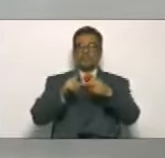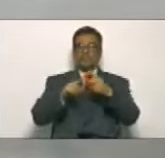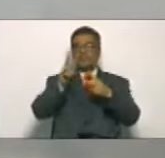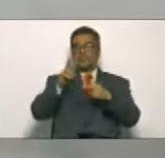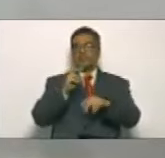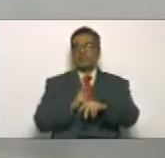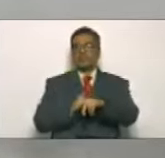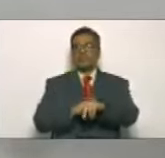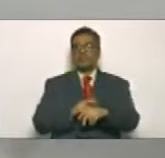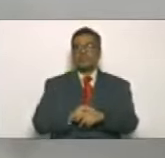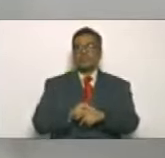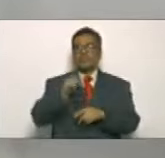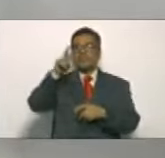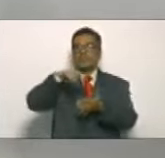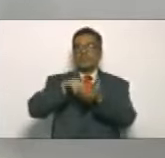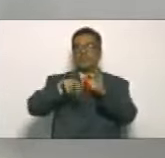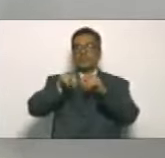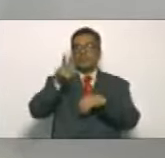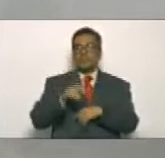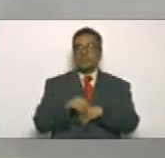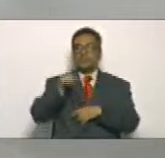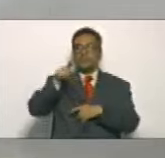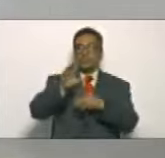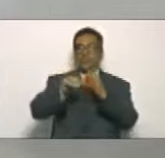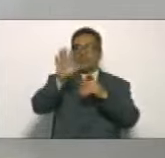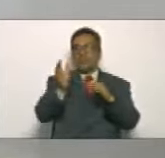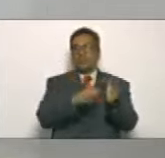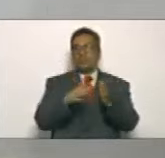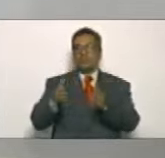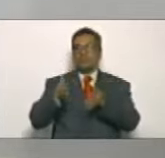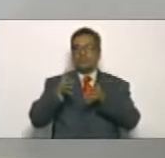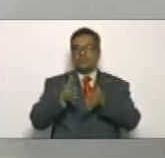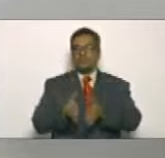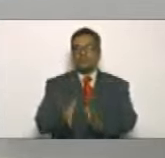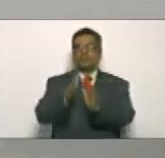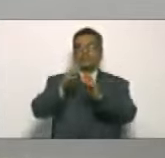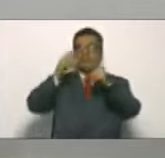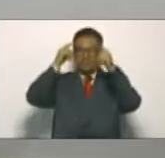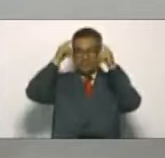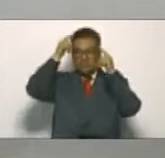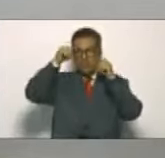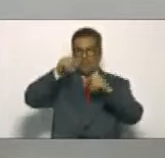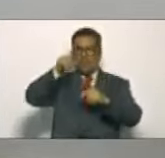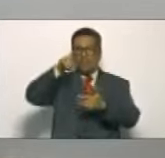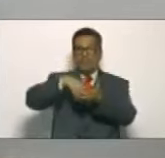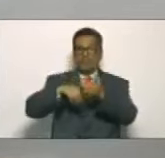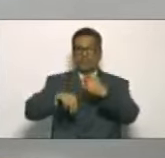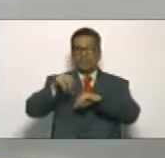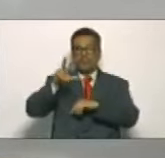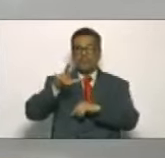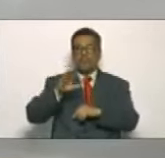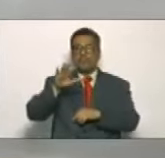etapa, 2013, aquel 5 de marzo, la siembra del comandante Chávez. 2013,